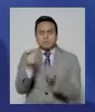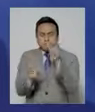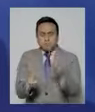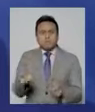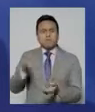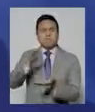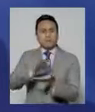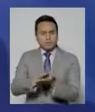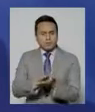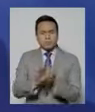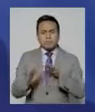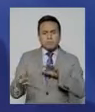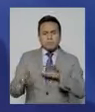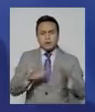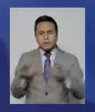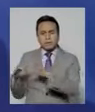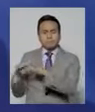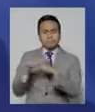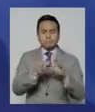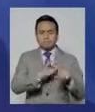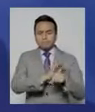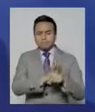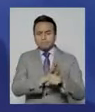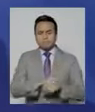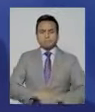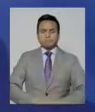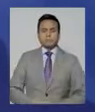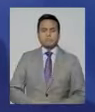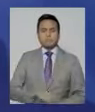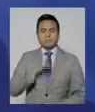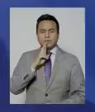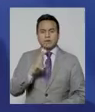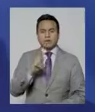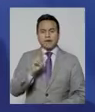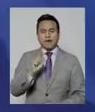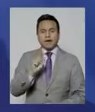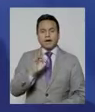fallecidos probables a raíz del COVID-19? Rafael, te dejo la palabra.